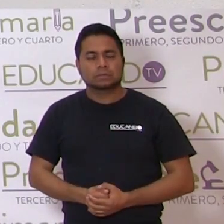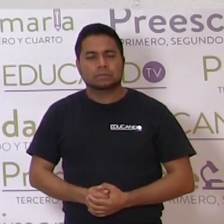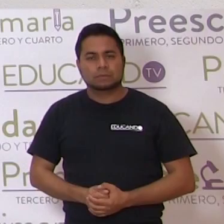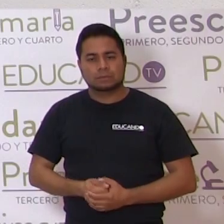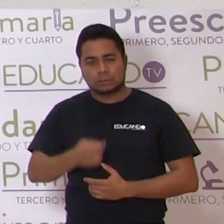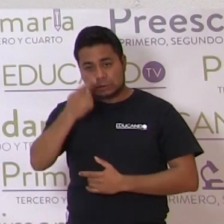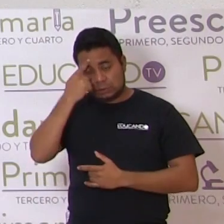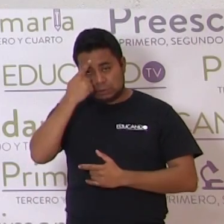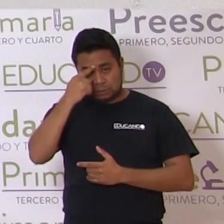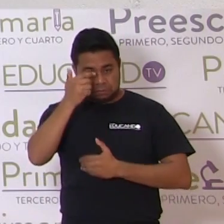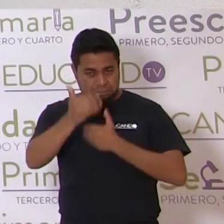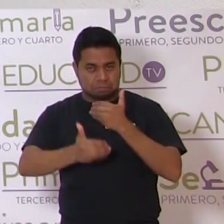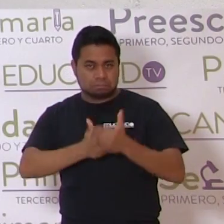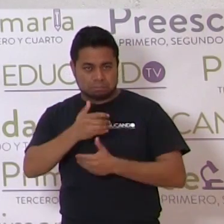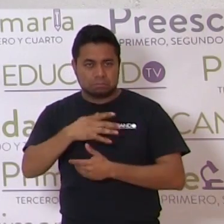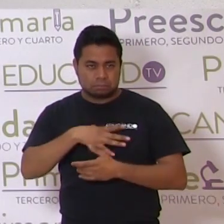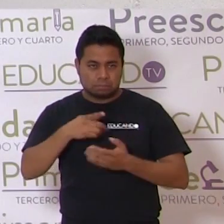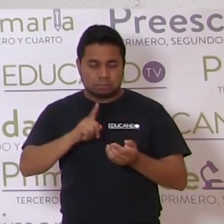del procedimiento.